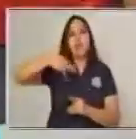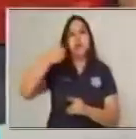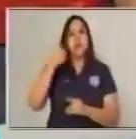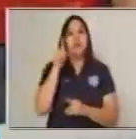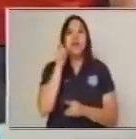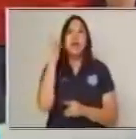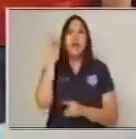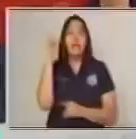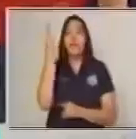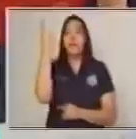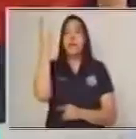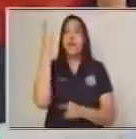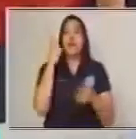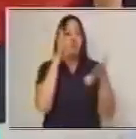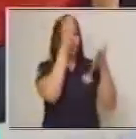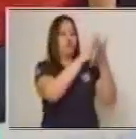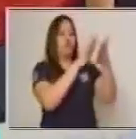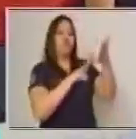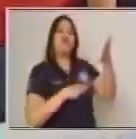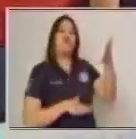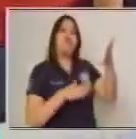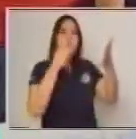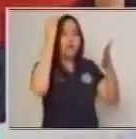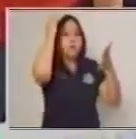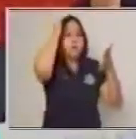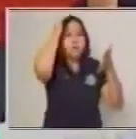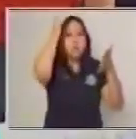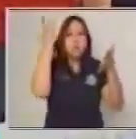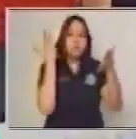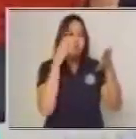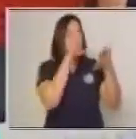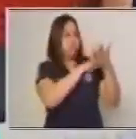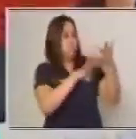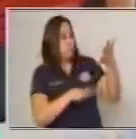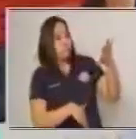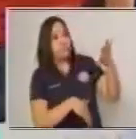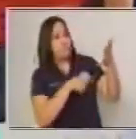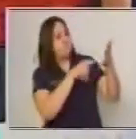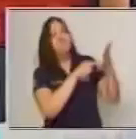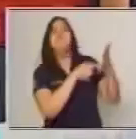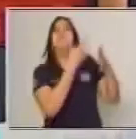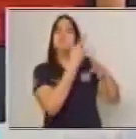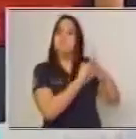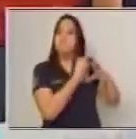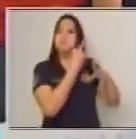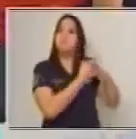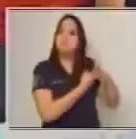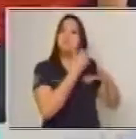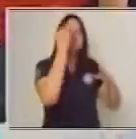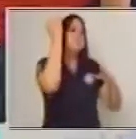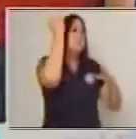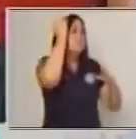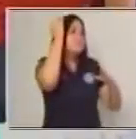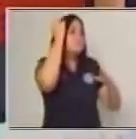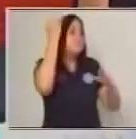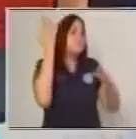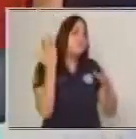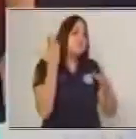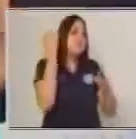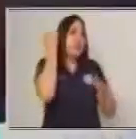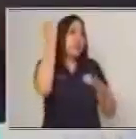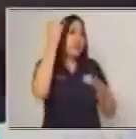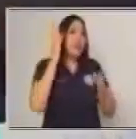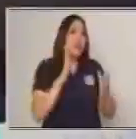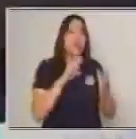mapa mental. Para la edad en que ustedes están en cuarto primaria, este les va a ser muy útil para usar la información. Y